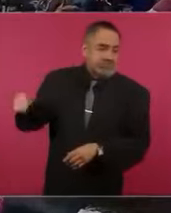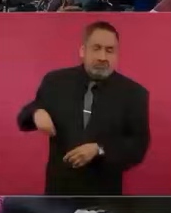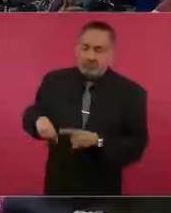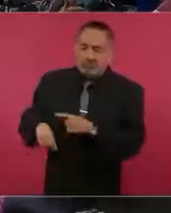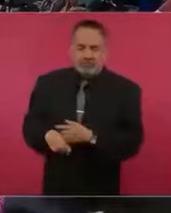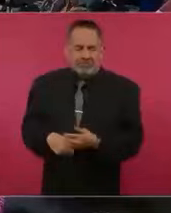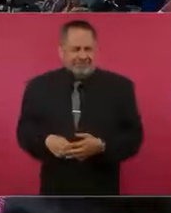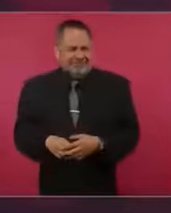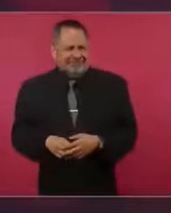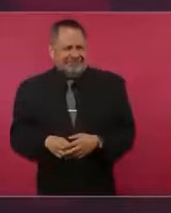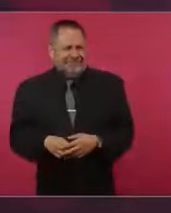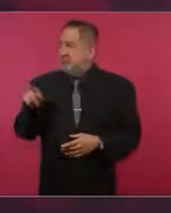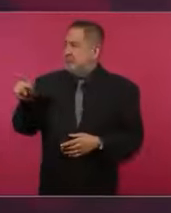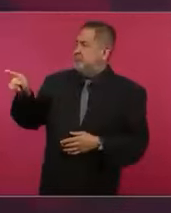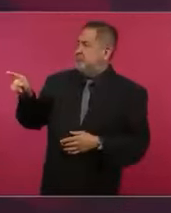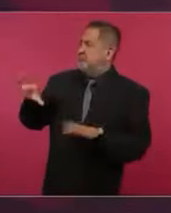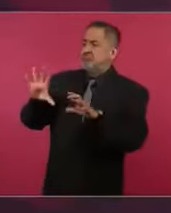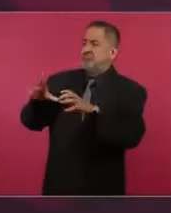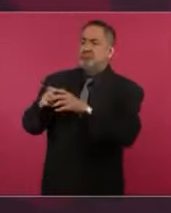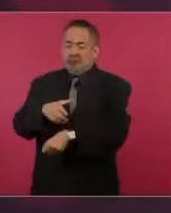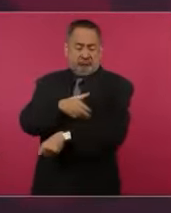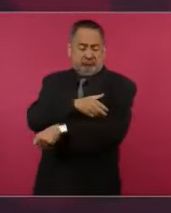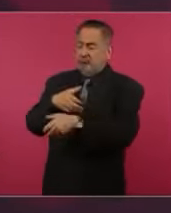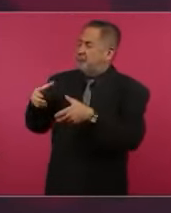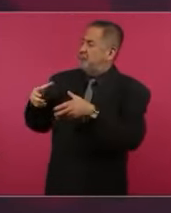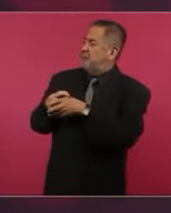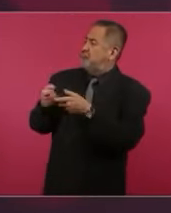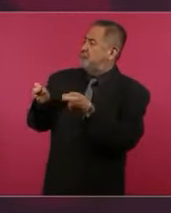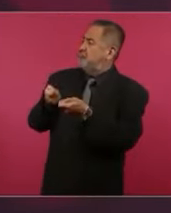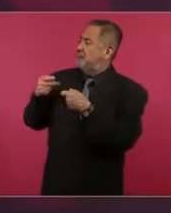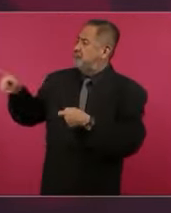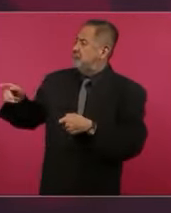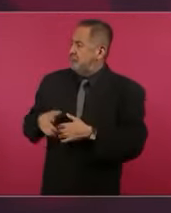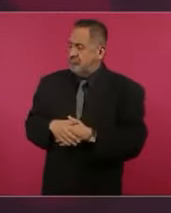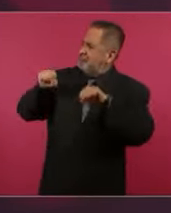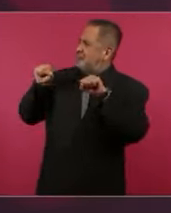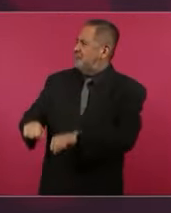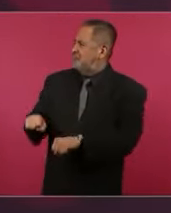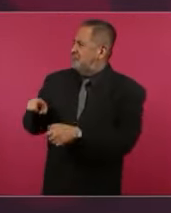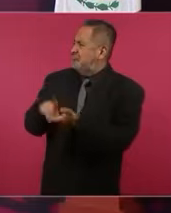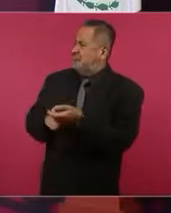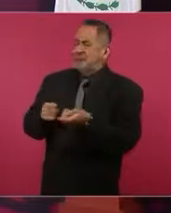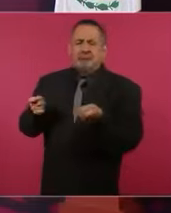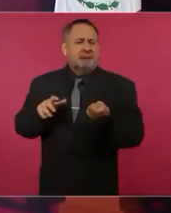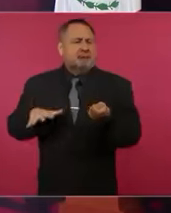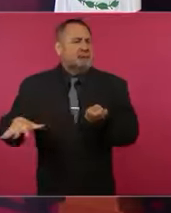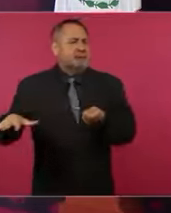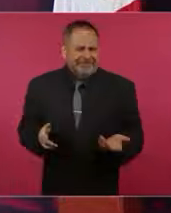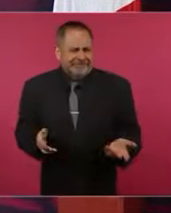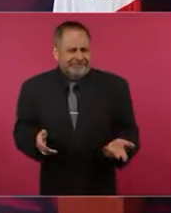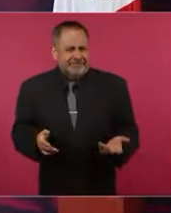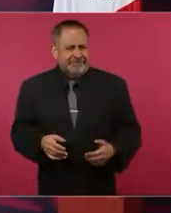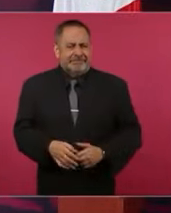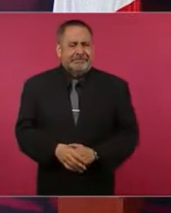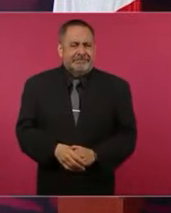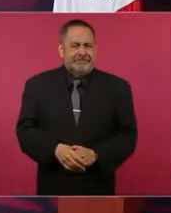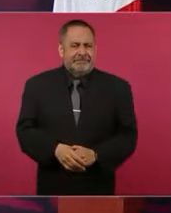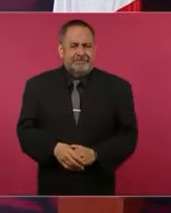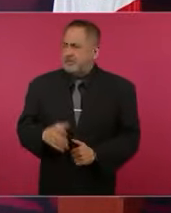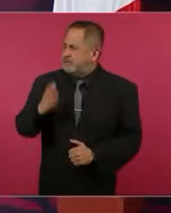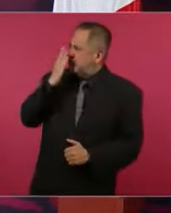una concentración de poder, hay una dictadura o dicta blanda, no